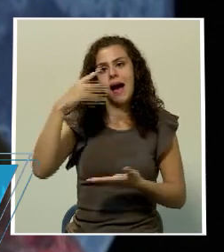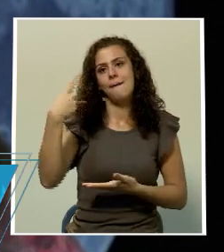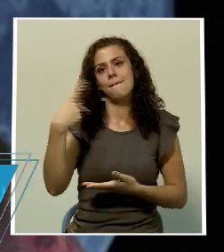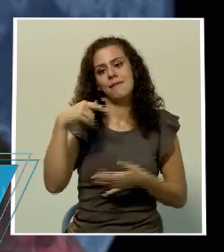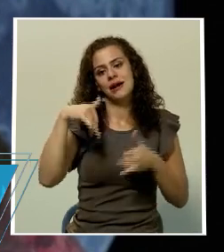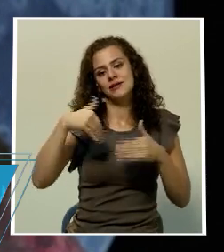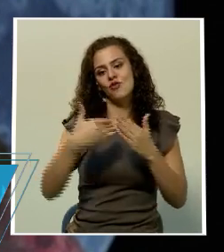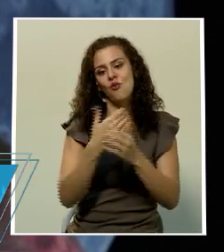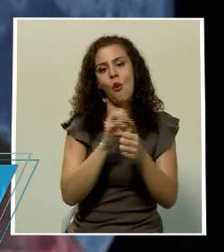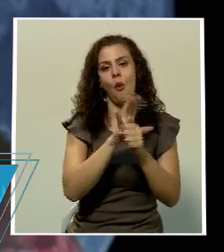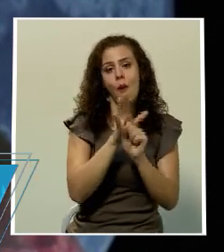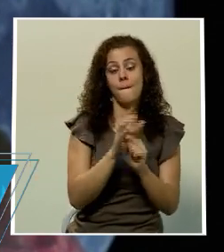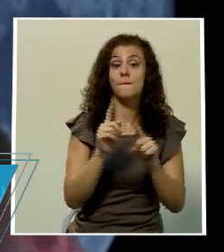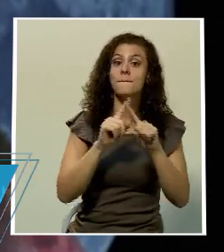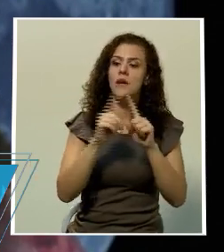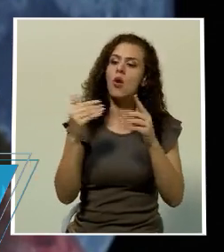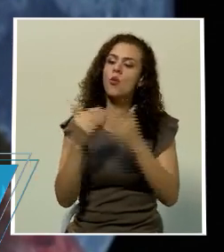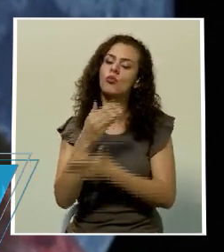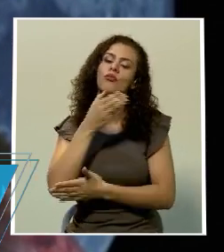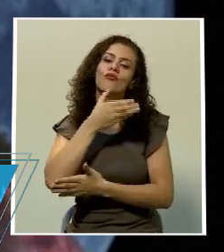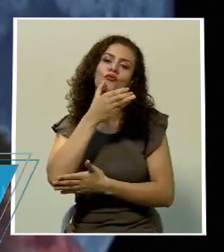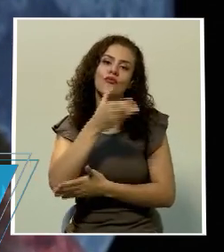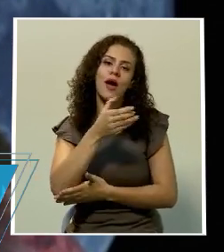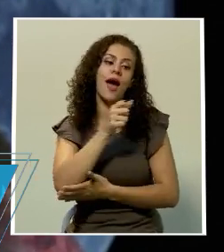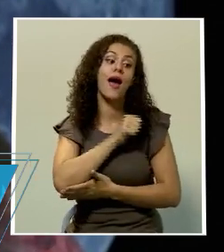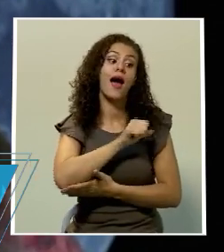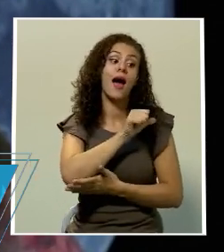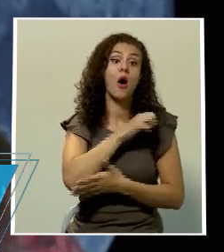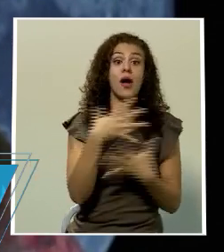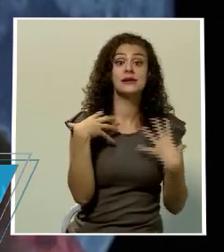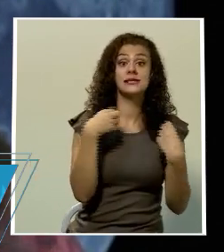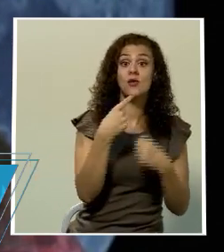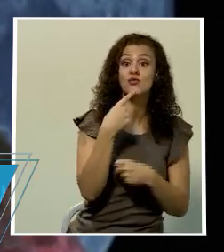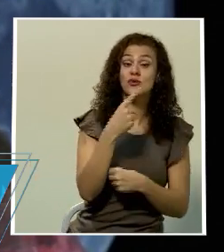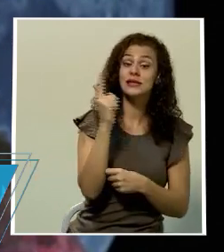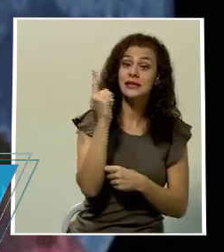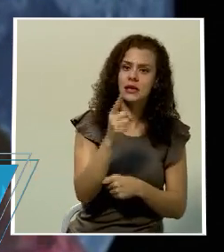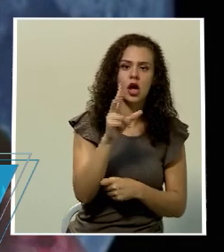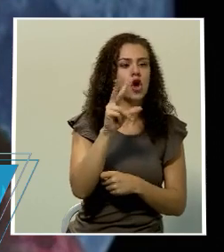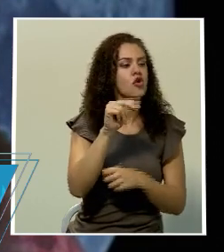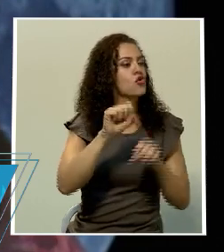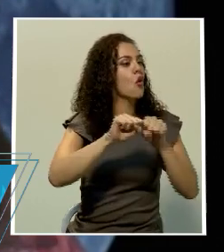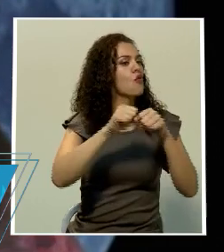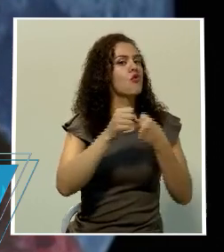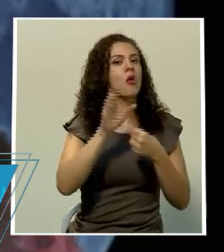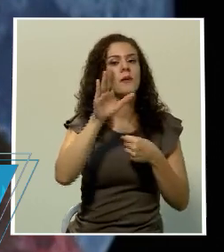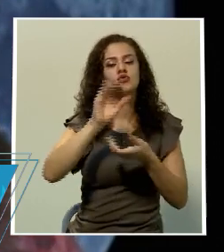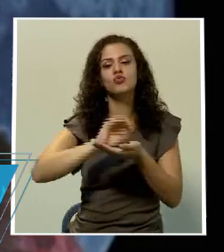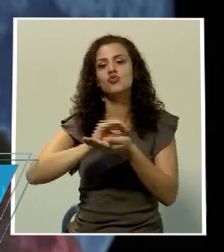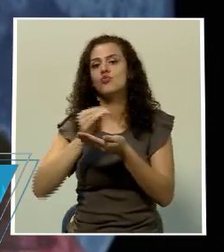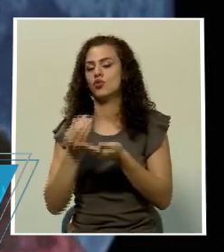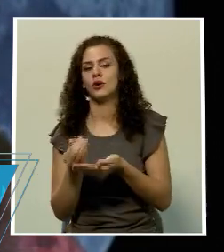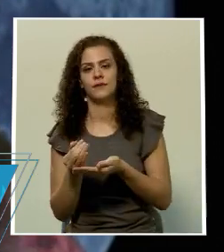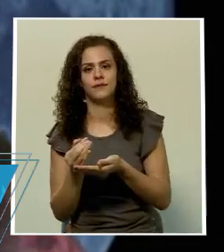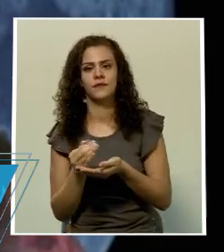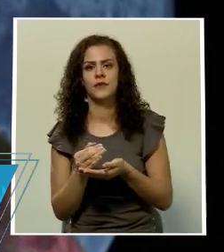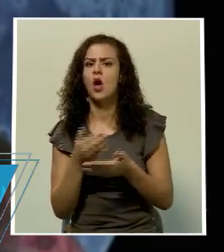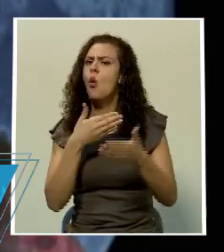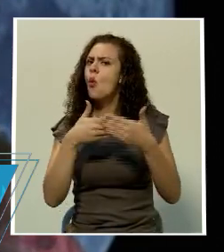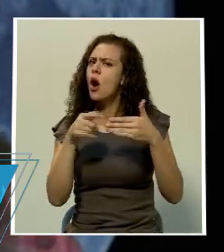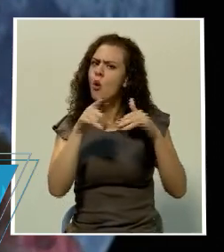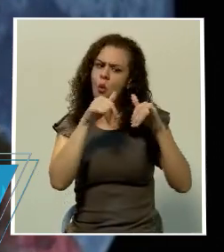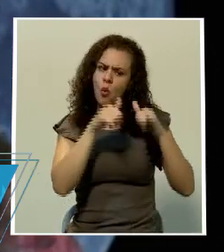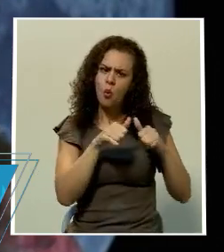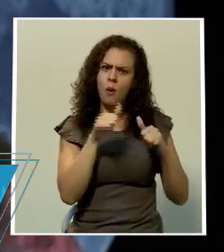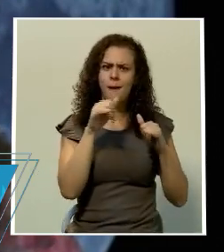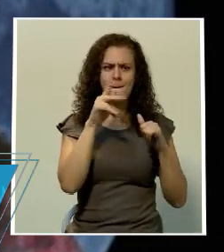nuevo coronavirus. Pero de nuevo, la recomendación que las autoridades de salud dan es no rompa sus burbujas, esté con las